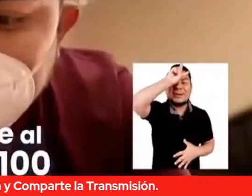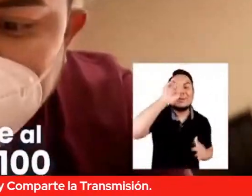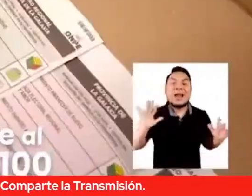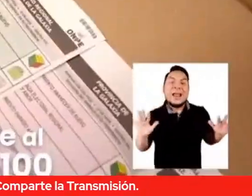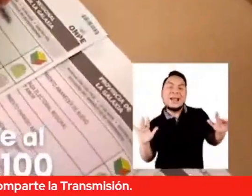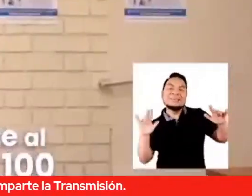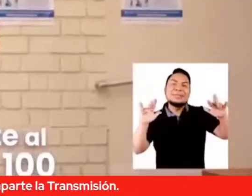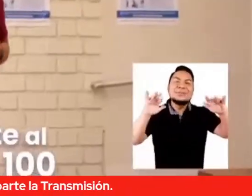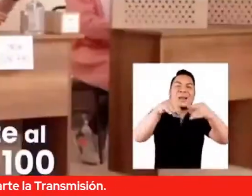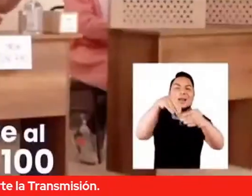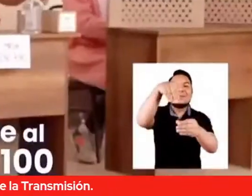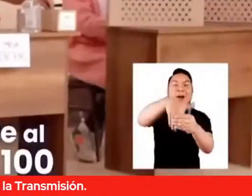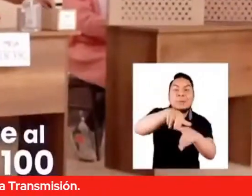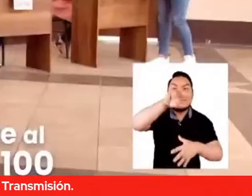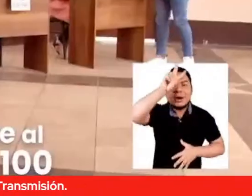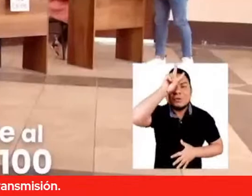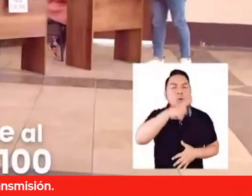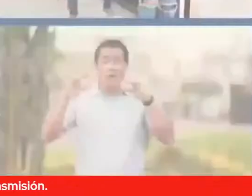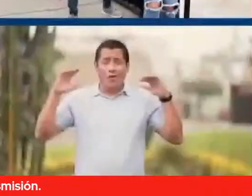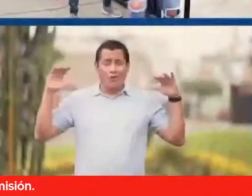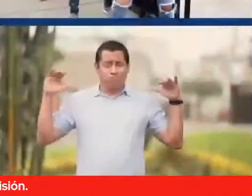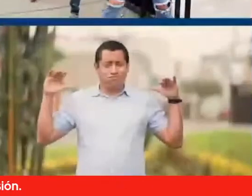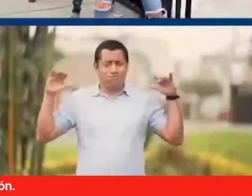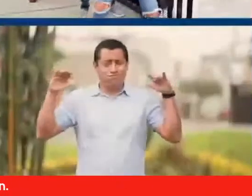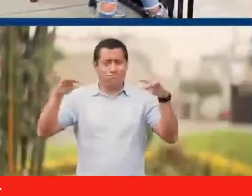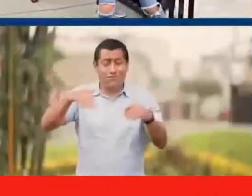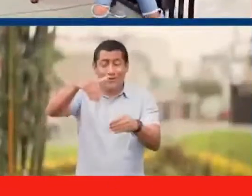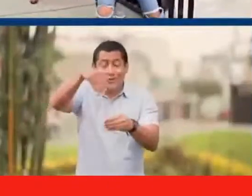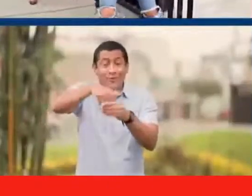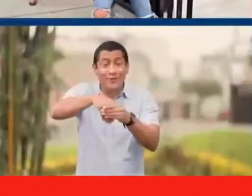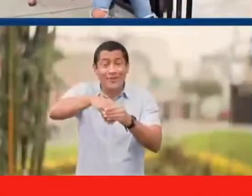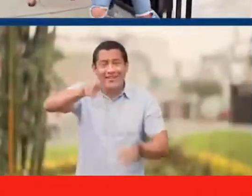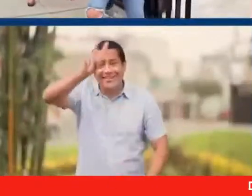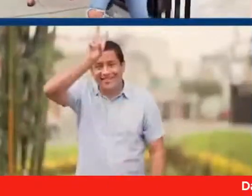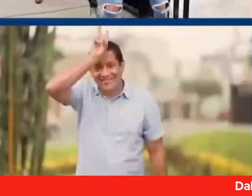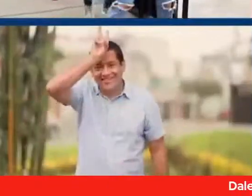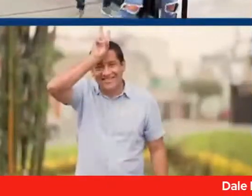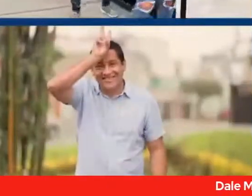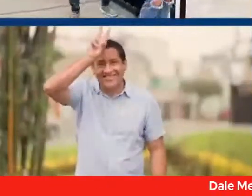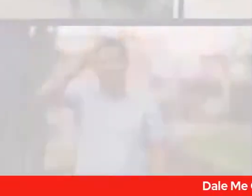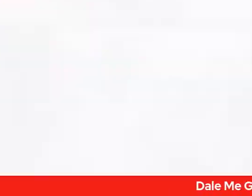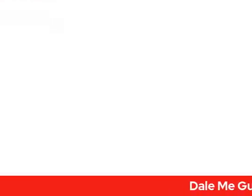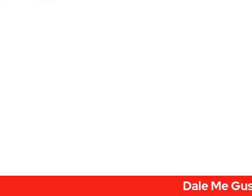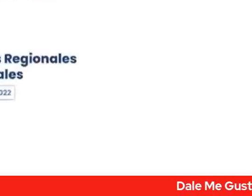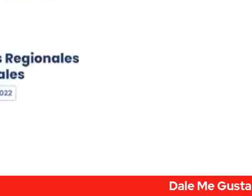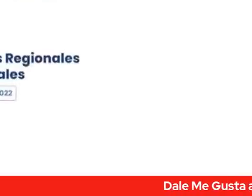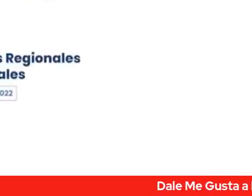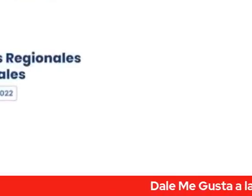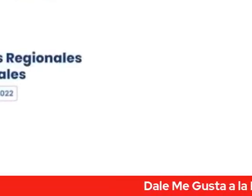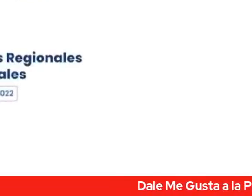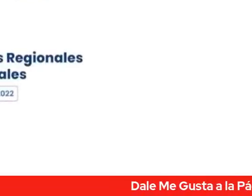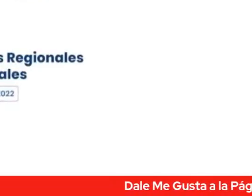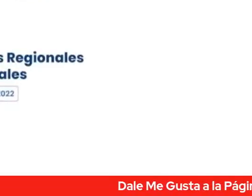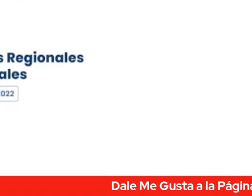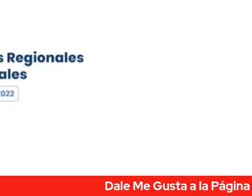nos vemos, Perú! ¡Ahí nos vemos, Perú! ¡Ahí nos vemos, Perú!